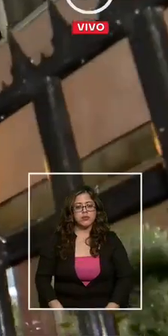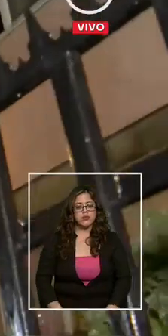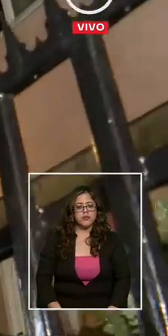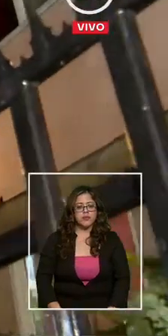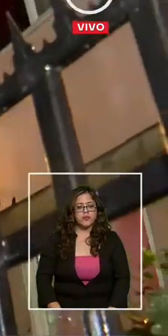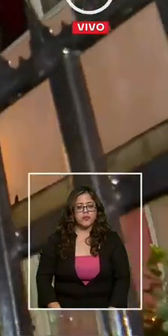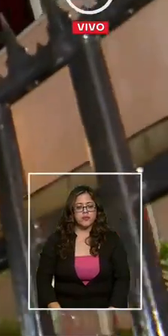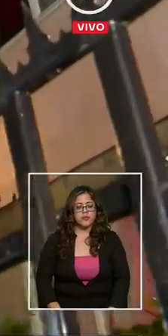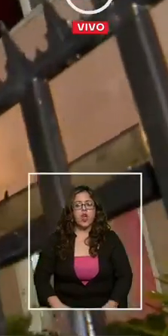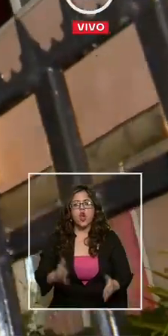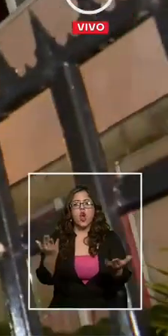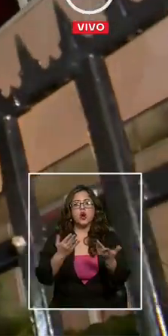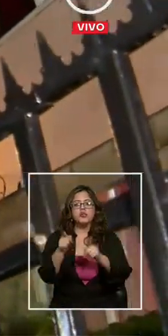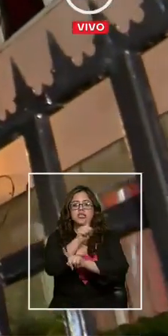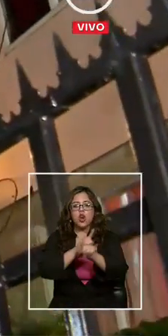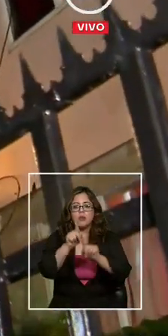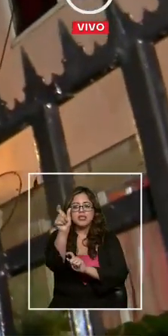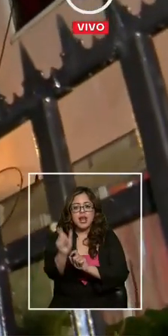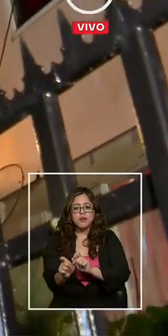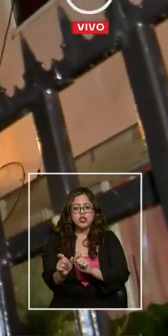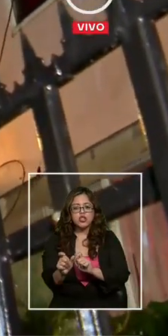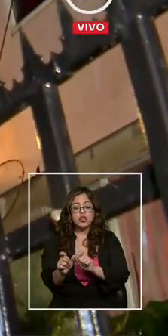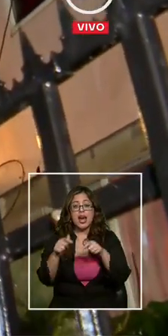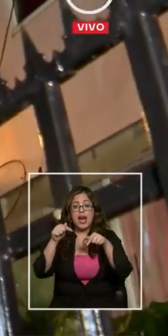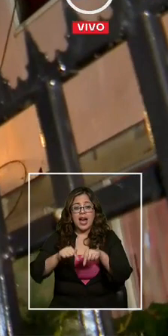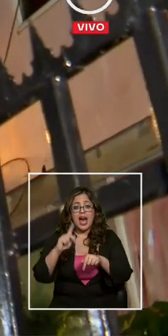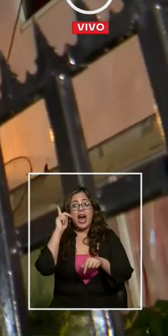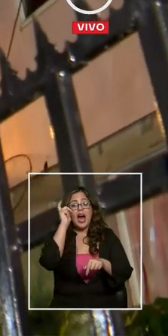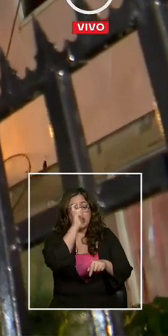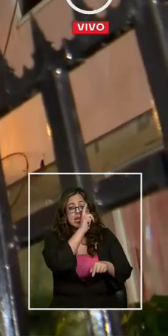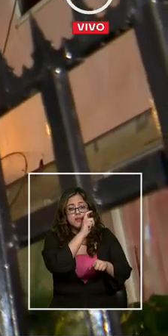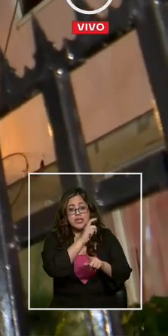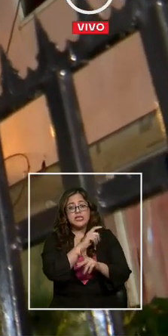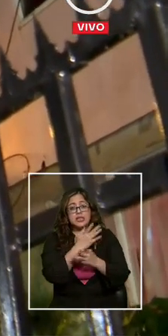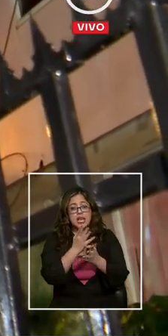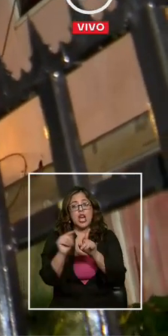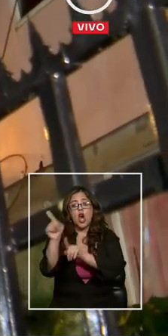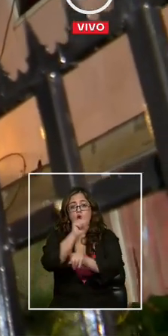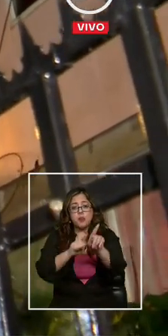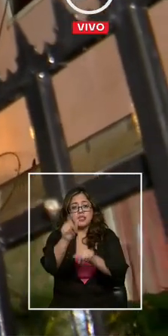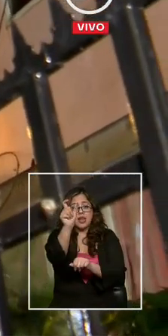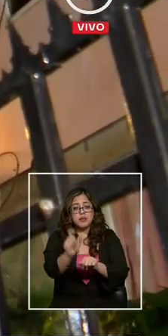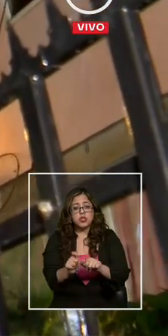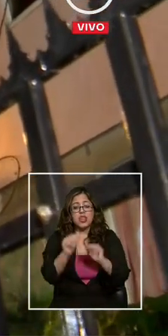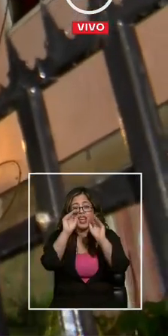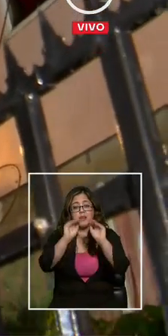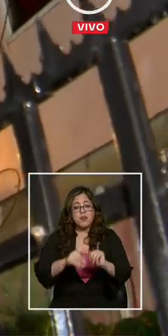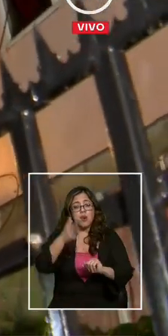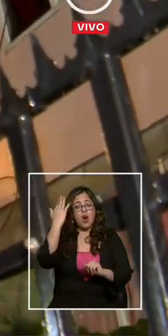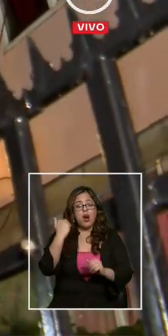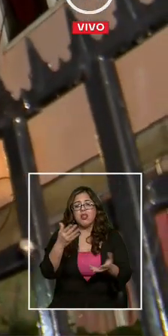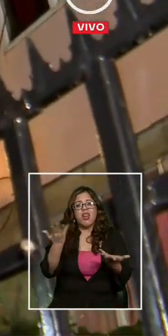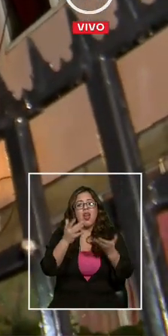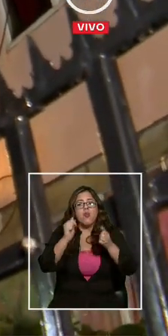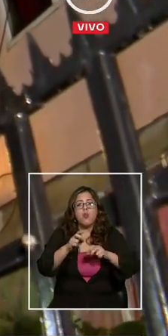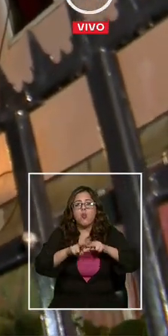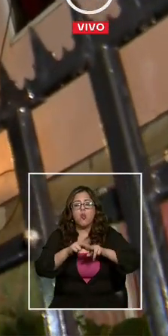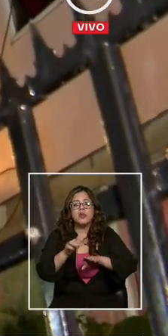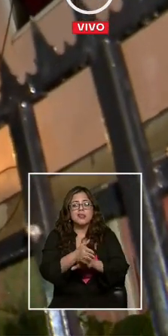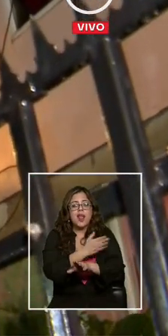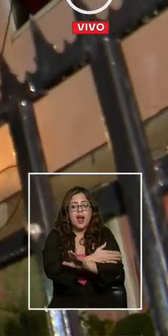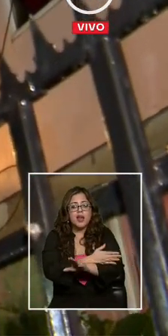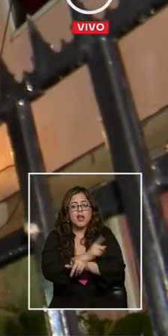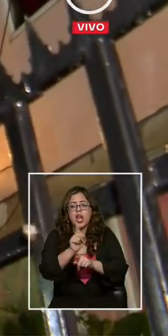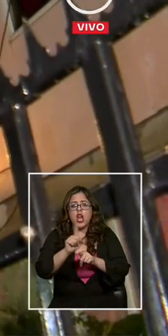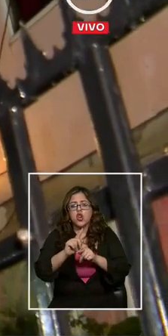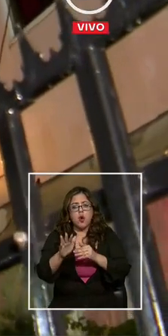se le convence a esa persona? Yo creo que a esta altura es muy difícil convencerle, por lo tanto volvemos a lo que conversamos hace unos minutos. ¿Qué se puede hacer antes? No